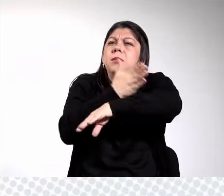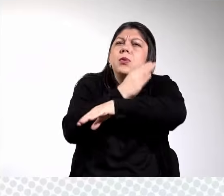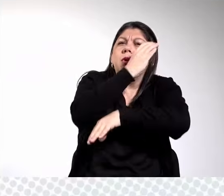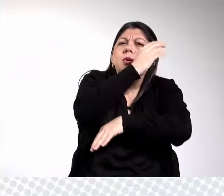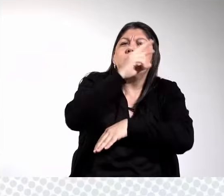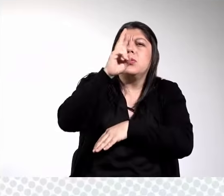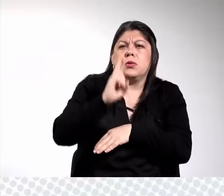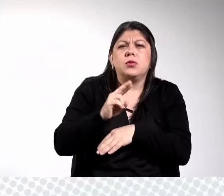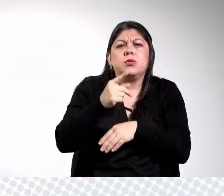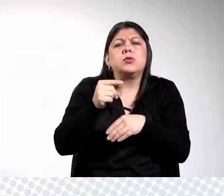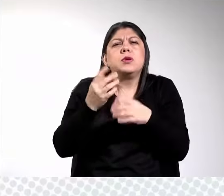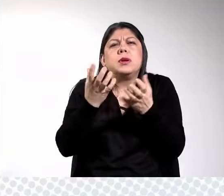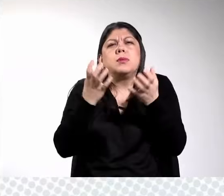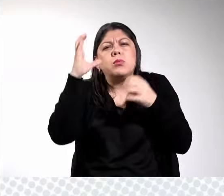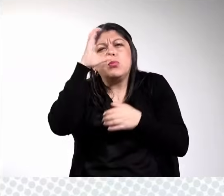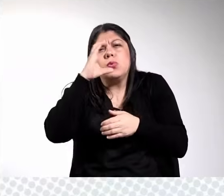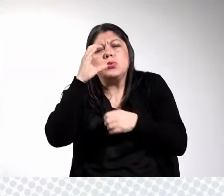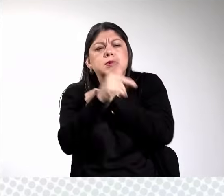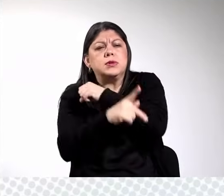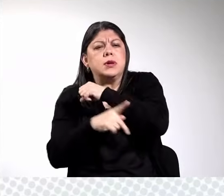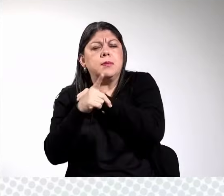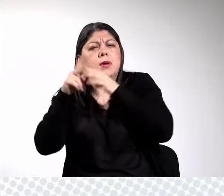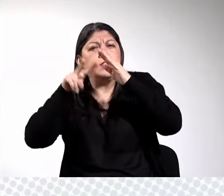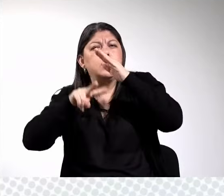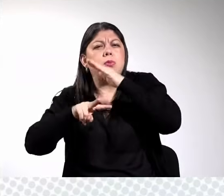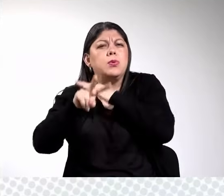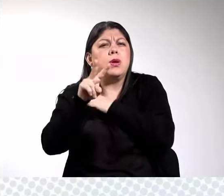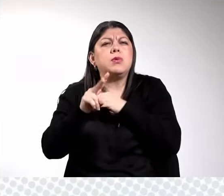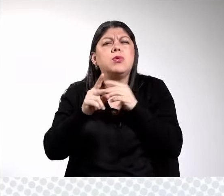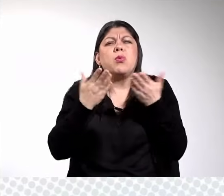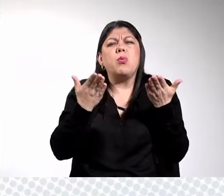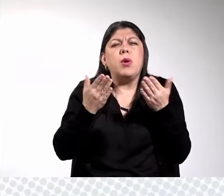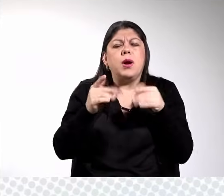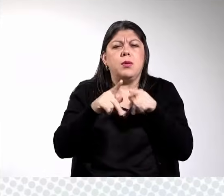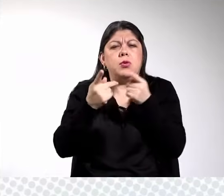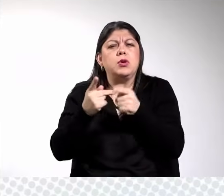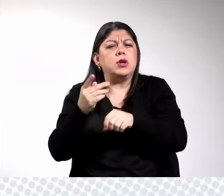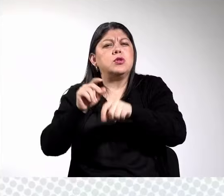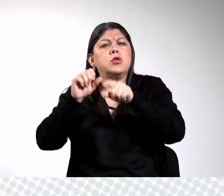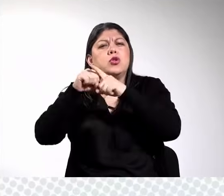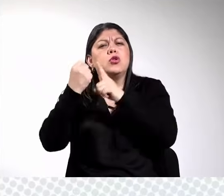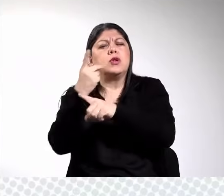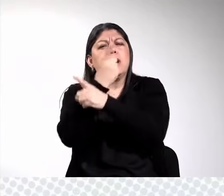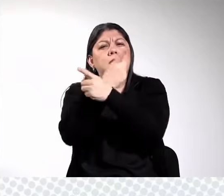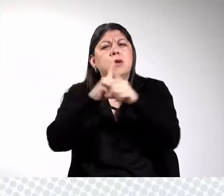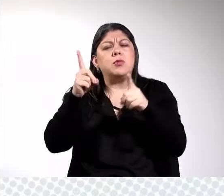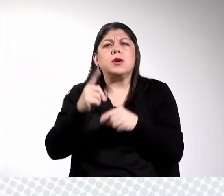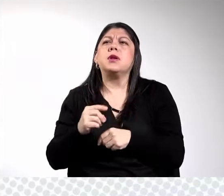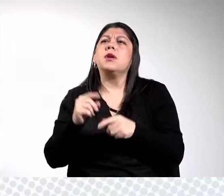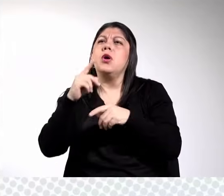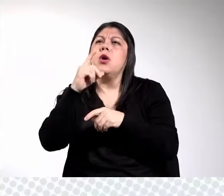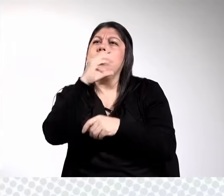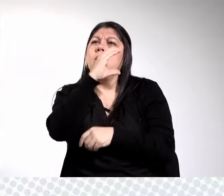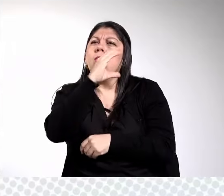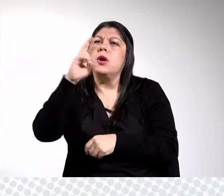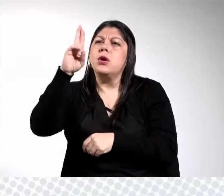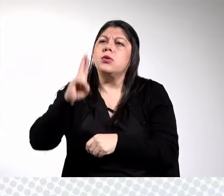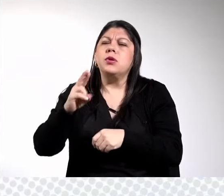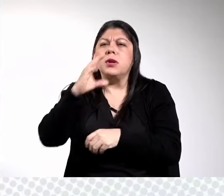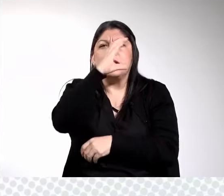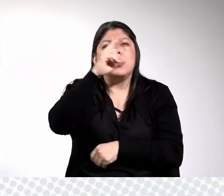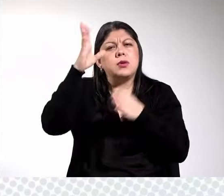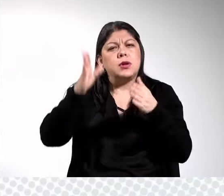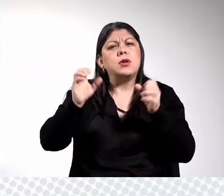es el país que buscará construir Luzmeri Alpizar y Progreso Social Democrático? Un país donde el costarricense siga